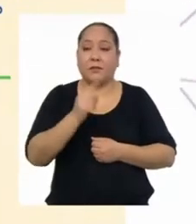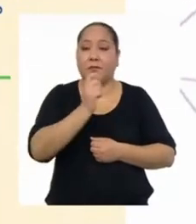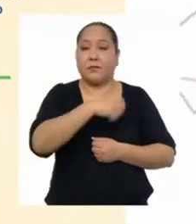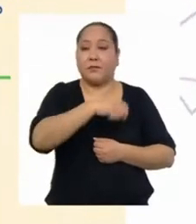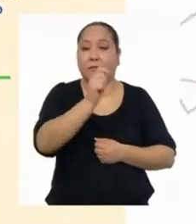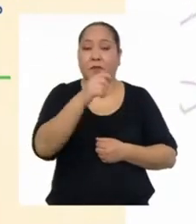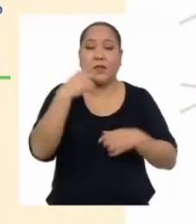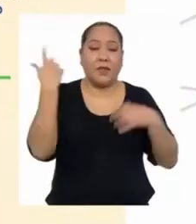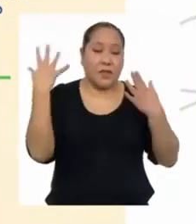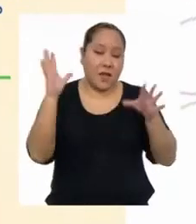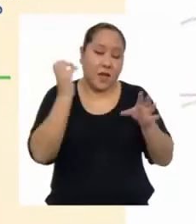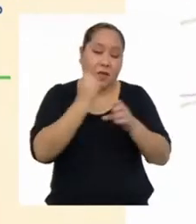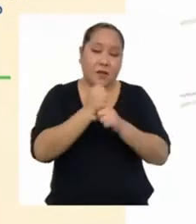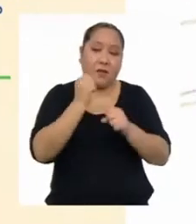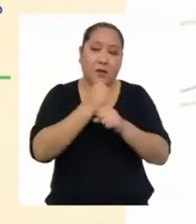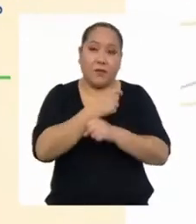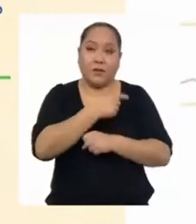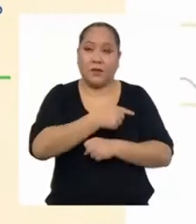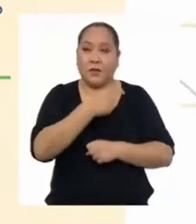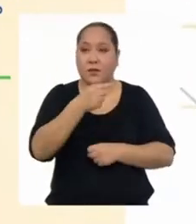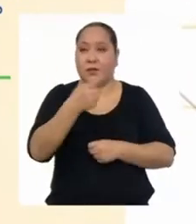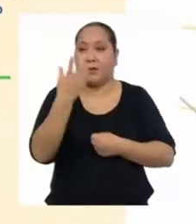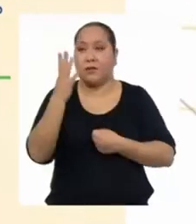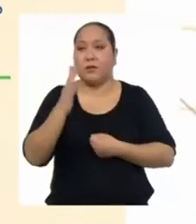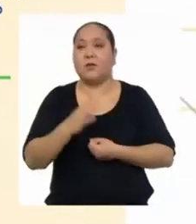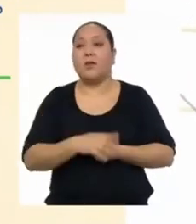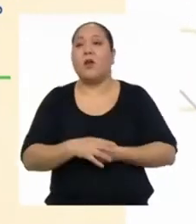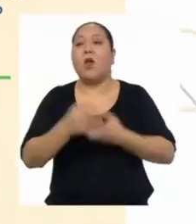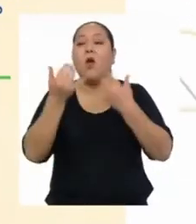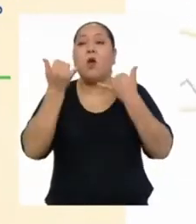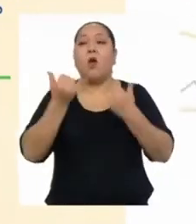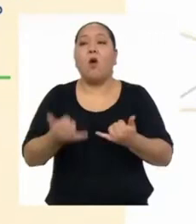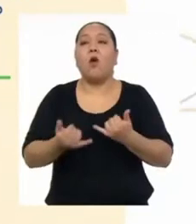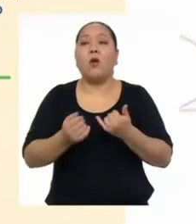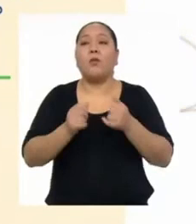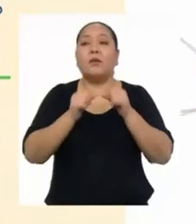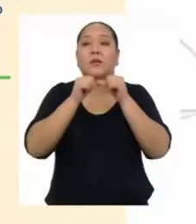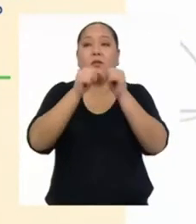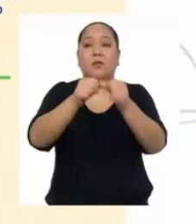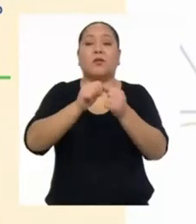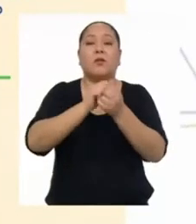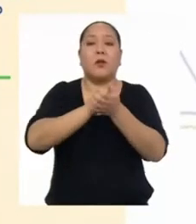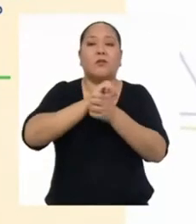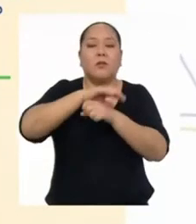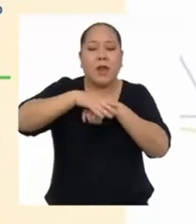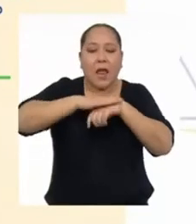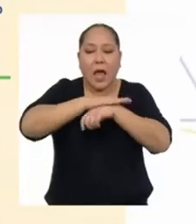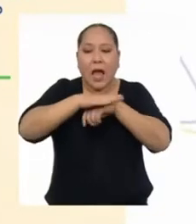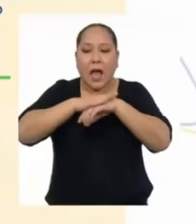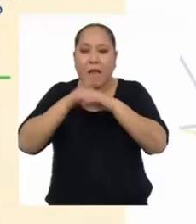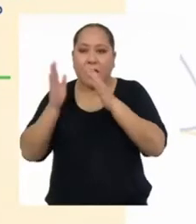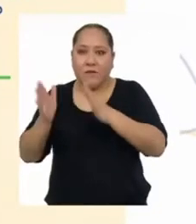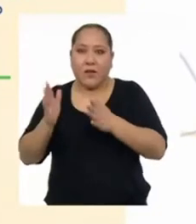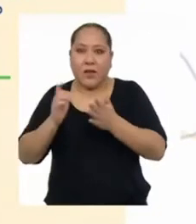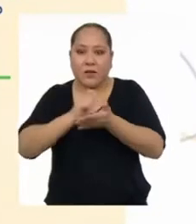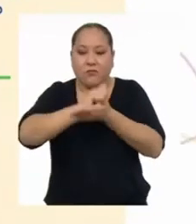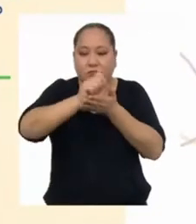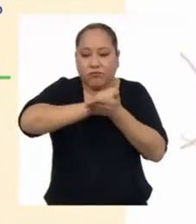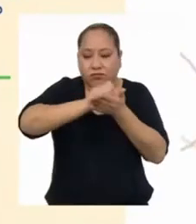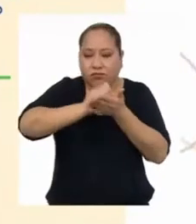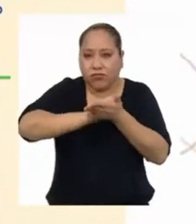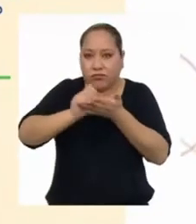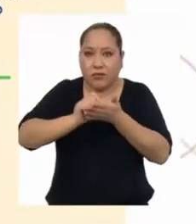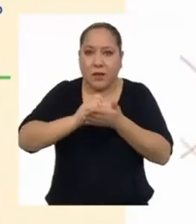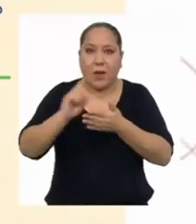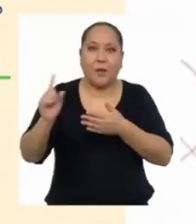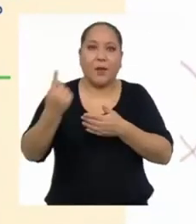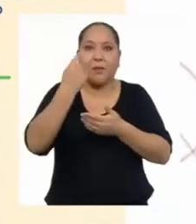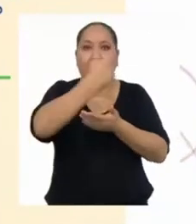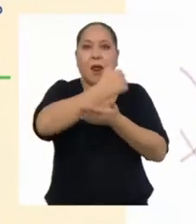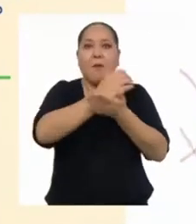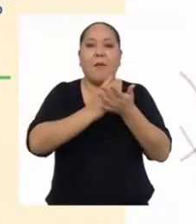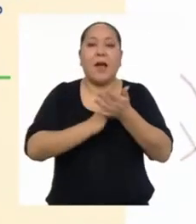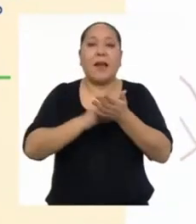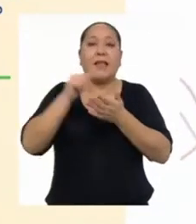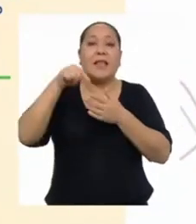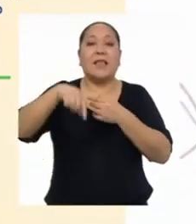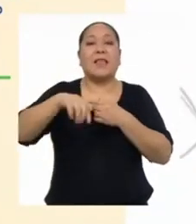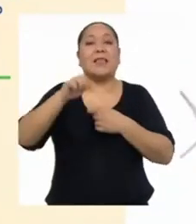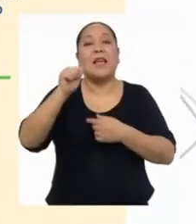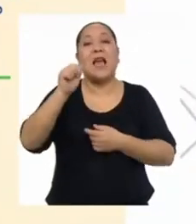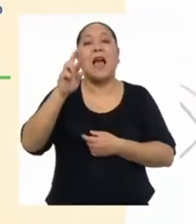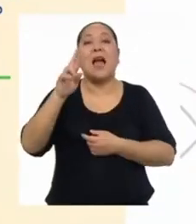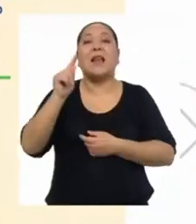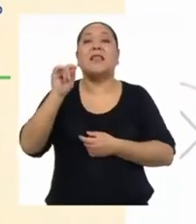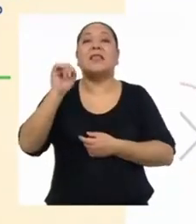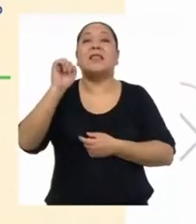las trabajamos. Hoy vamos a continuar con la planificación y elaboración de la primera versión de nuestro artículo de